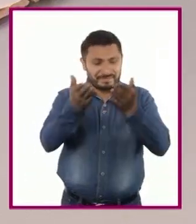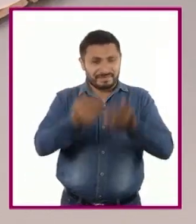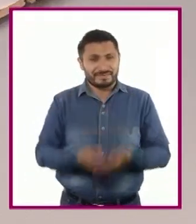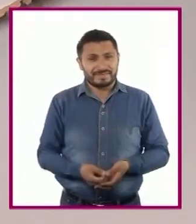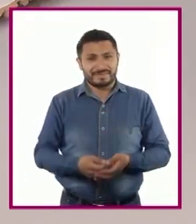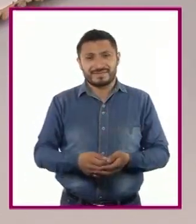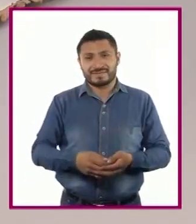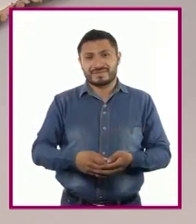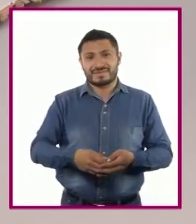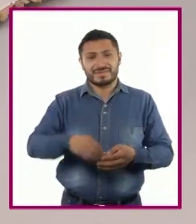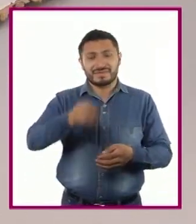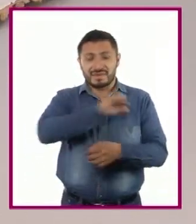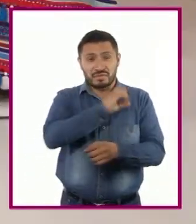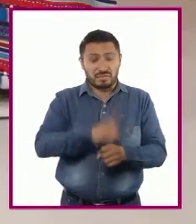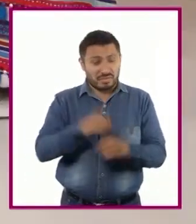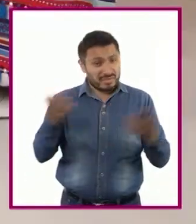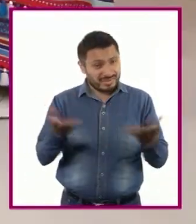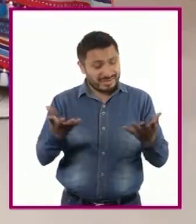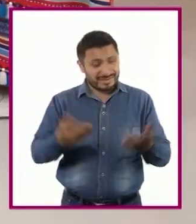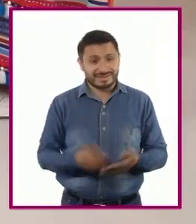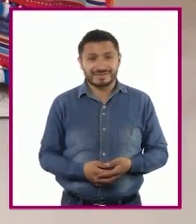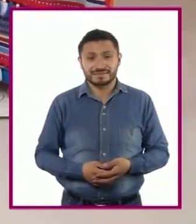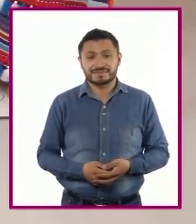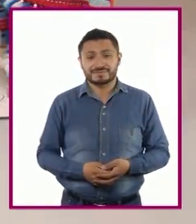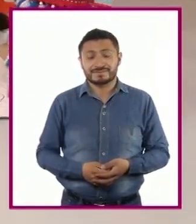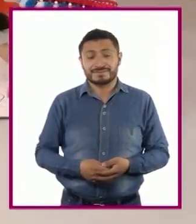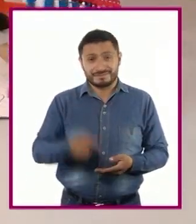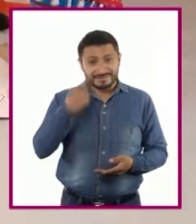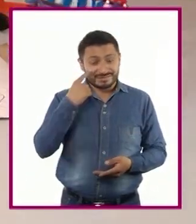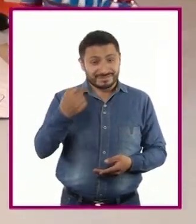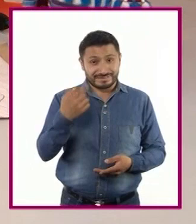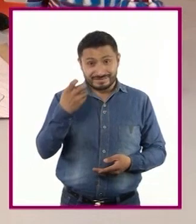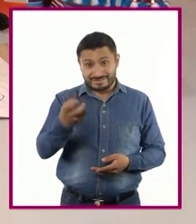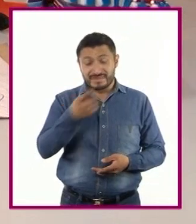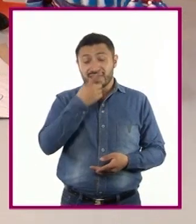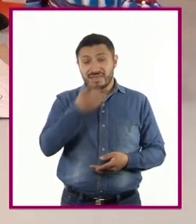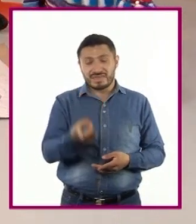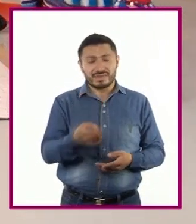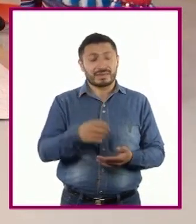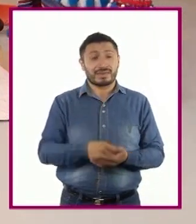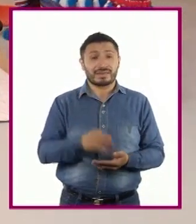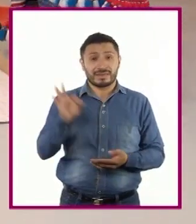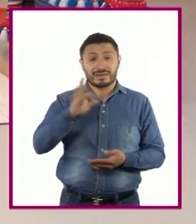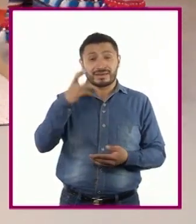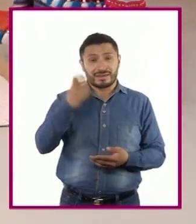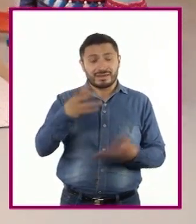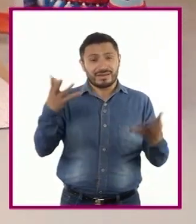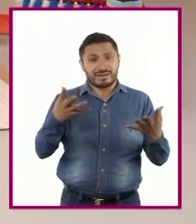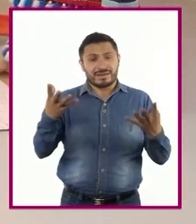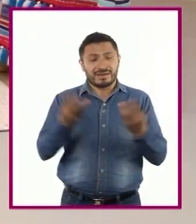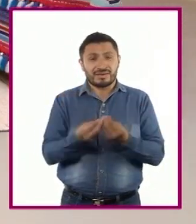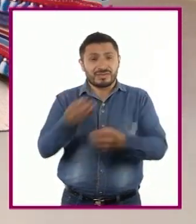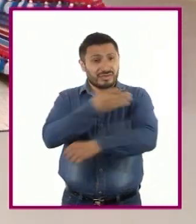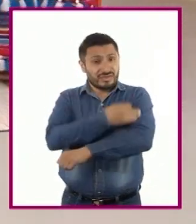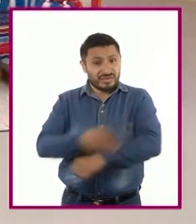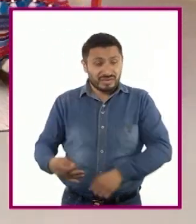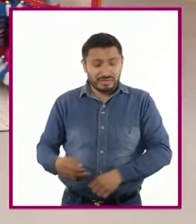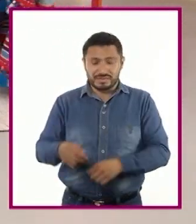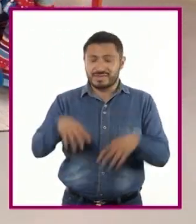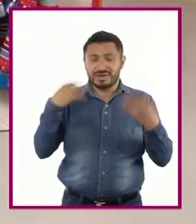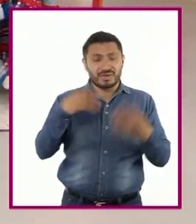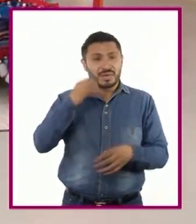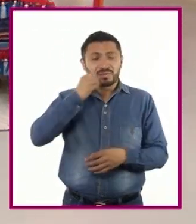sí. No se pierdan la oportunidad. Fíjate que eso te iba a comentar, Alma. Si esto lo hacemos en familia, debe